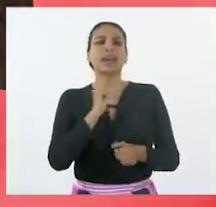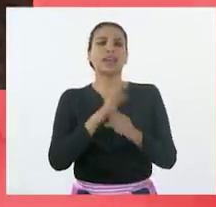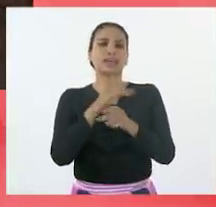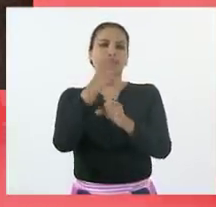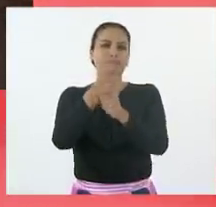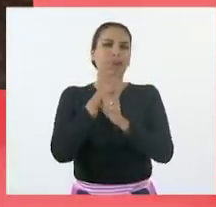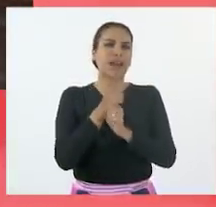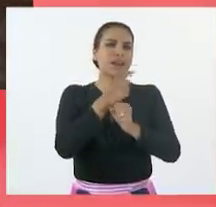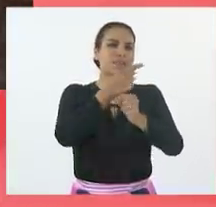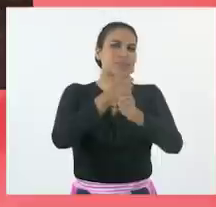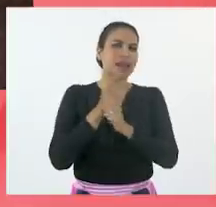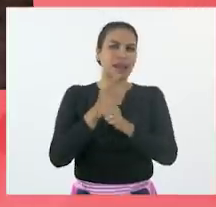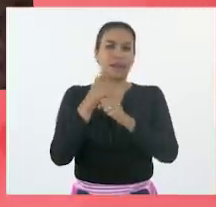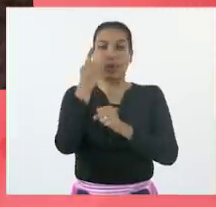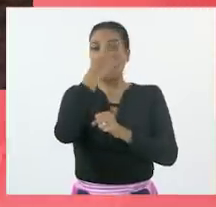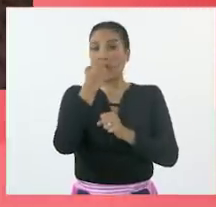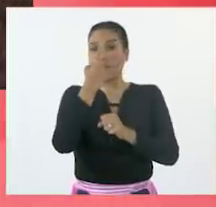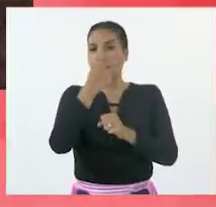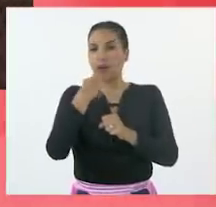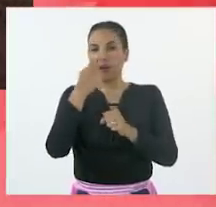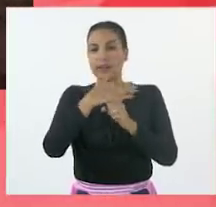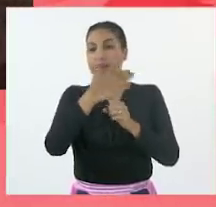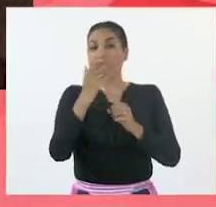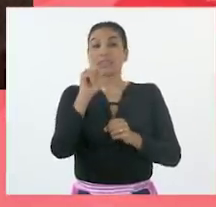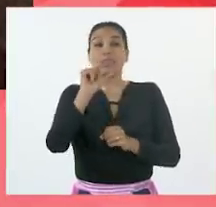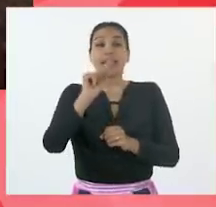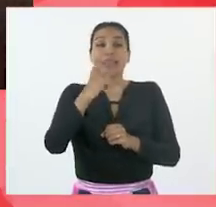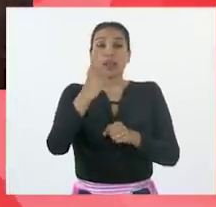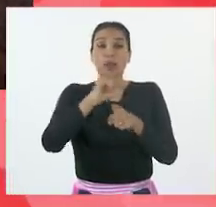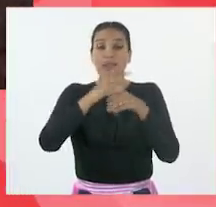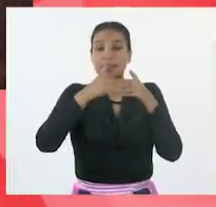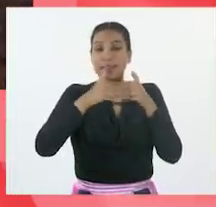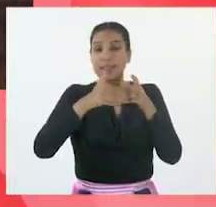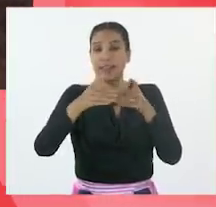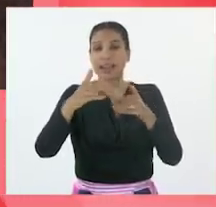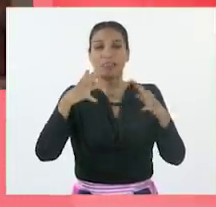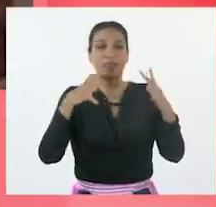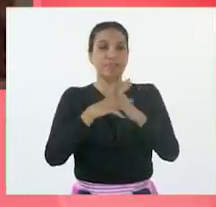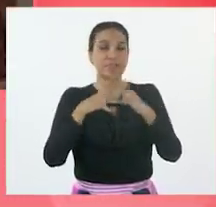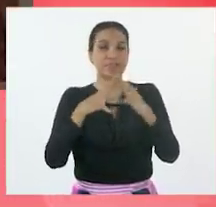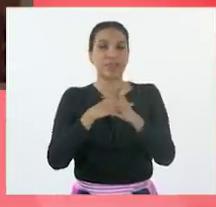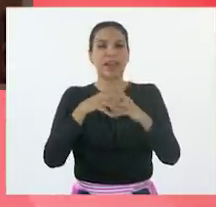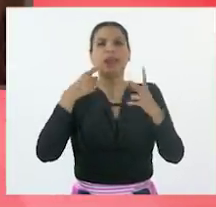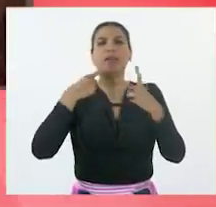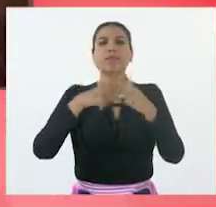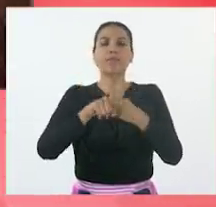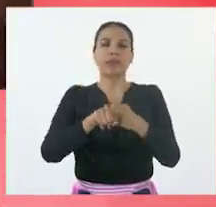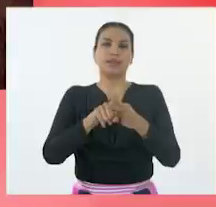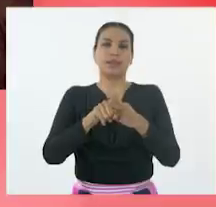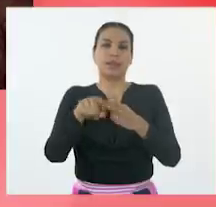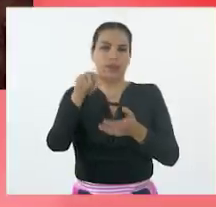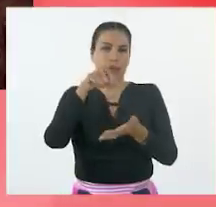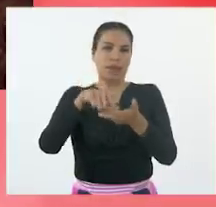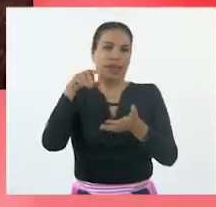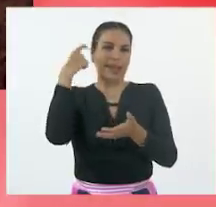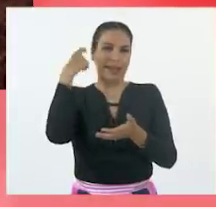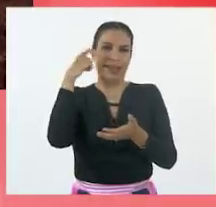cañonazo cada hora durante 71 días. Comenzaron el sitio de